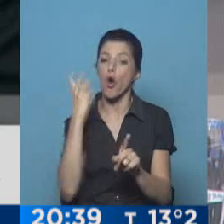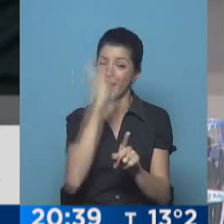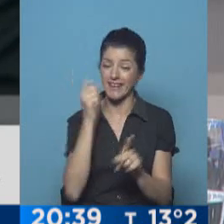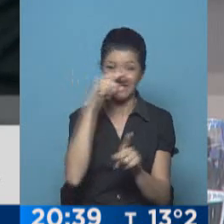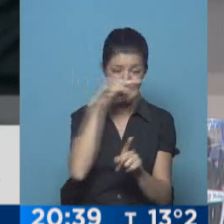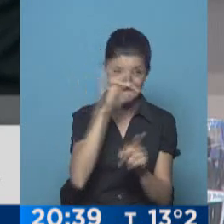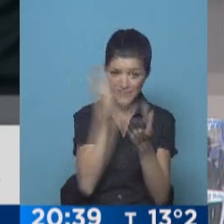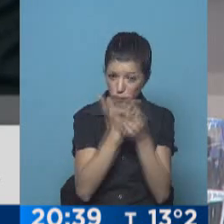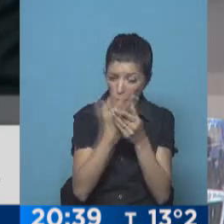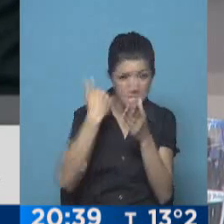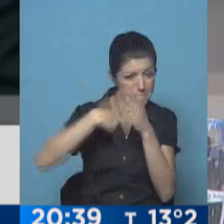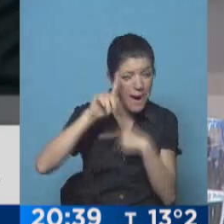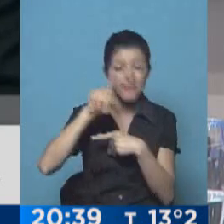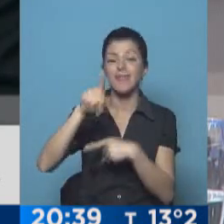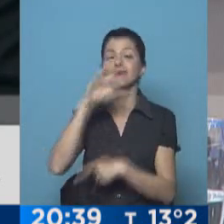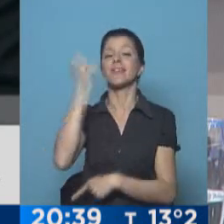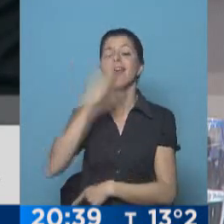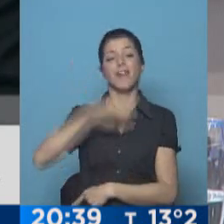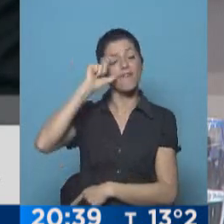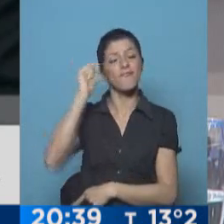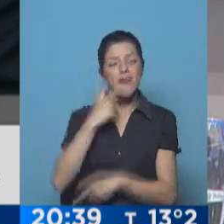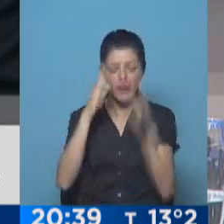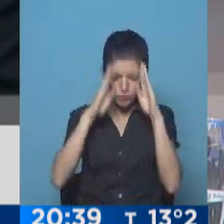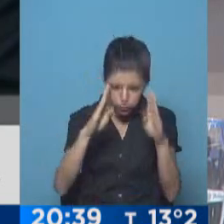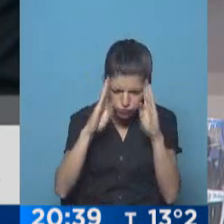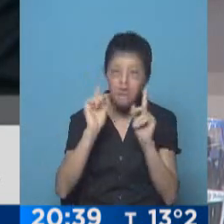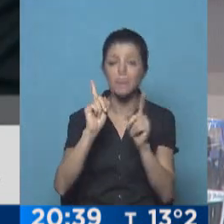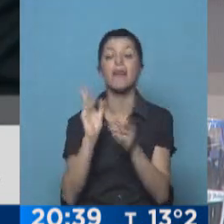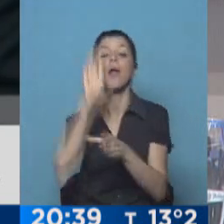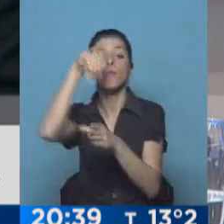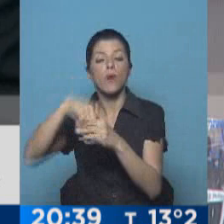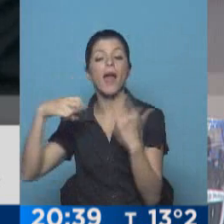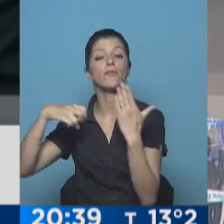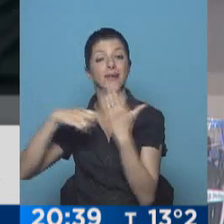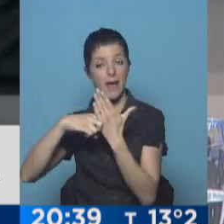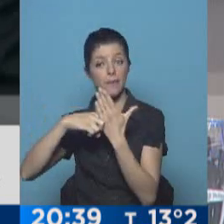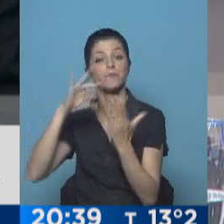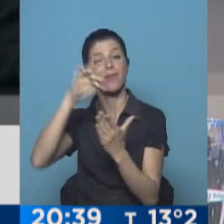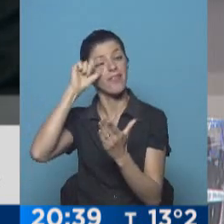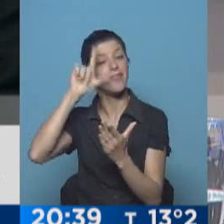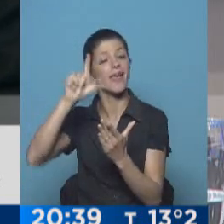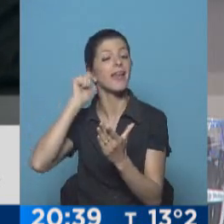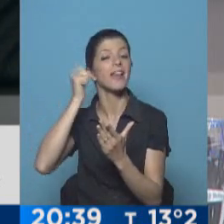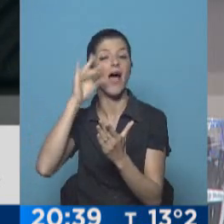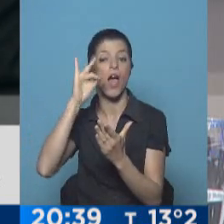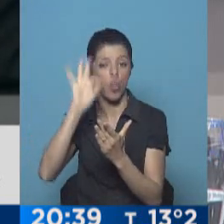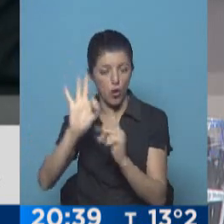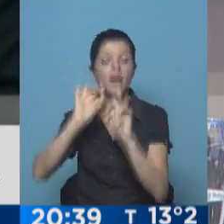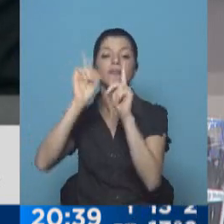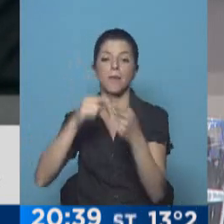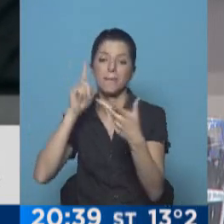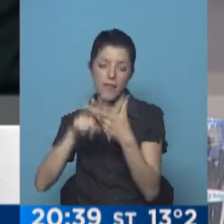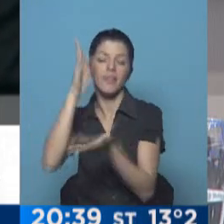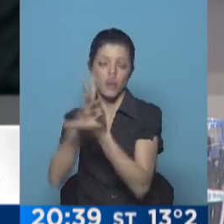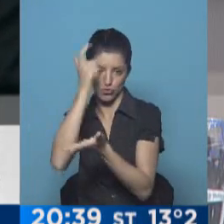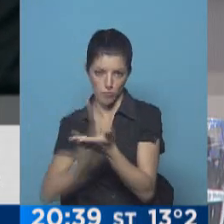rafecas que ha sido un trabajo en el que también participó el fiscal Federal Federico Delgado obviamente la la parte de derechos humanos de